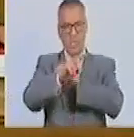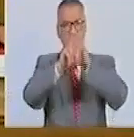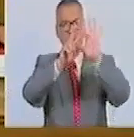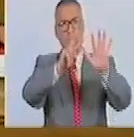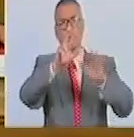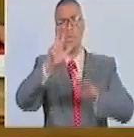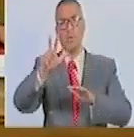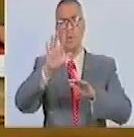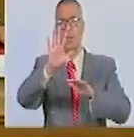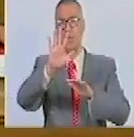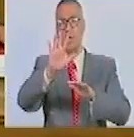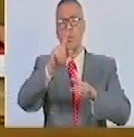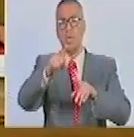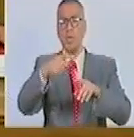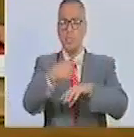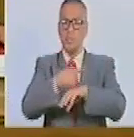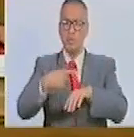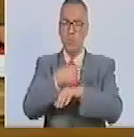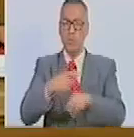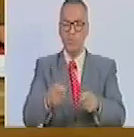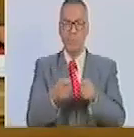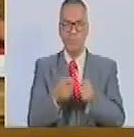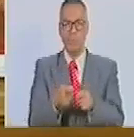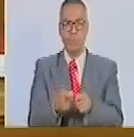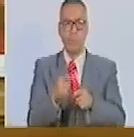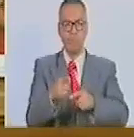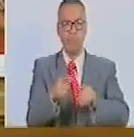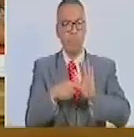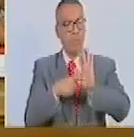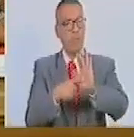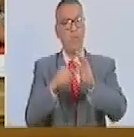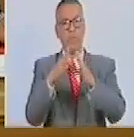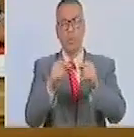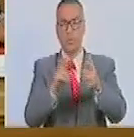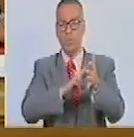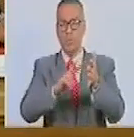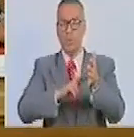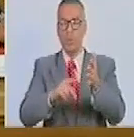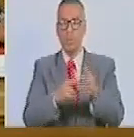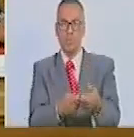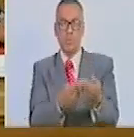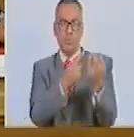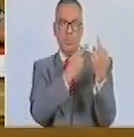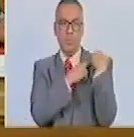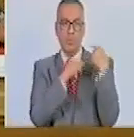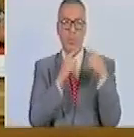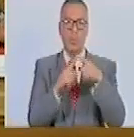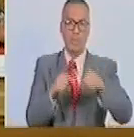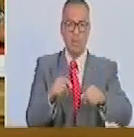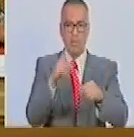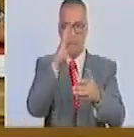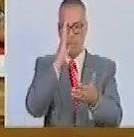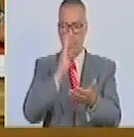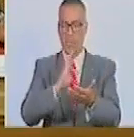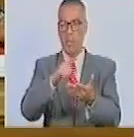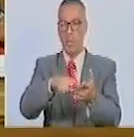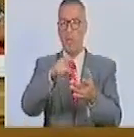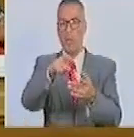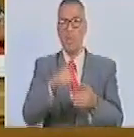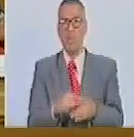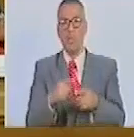allí se buscó tratar de plasmar en la lista la representación más fehaciente de